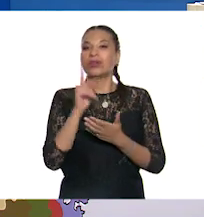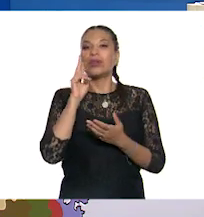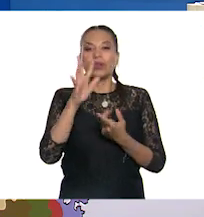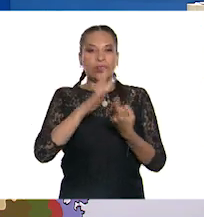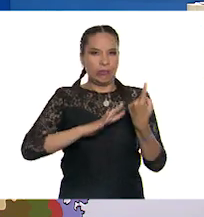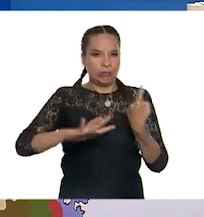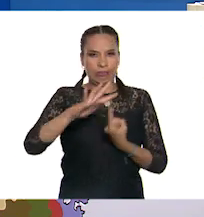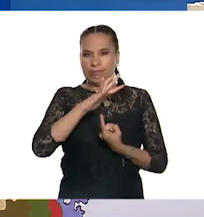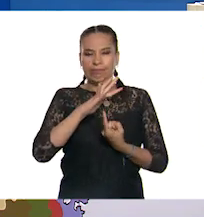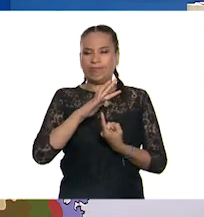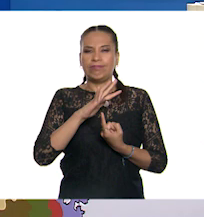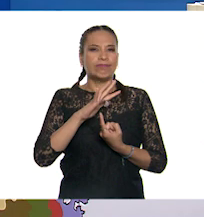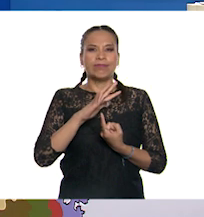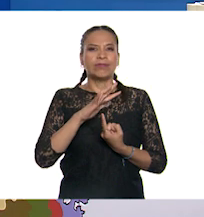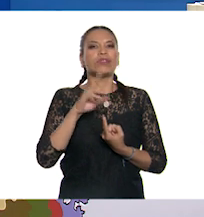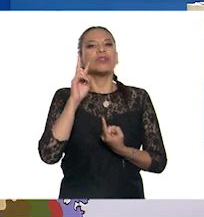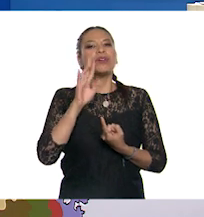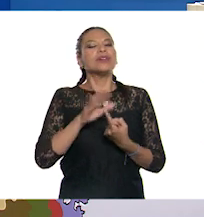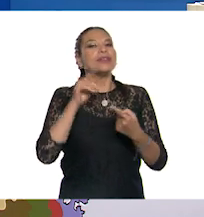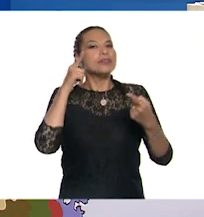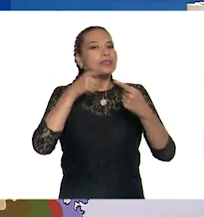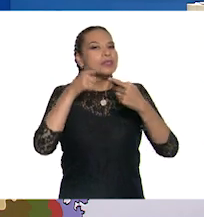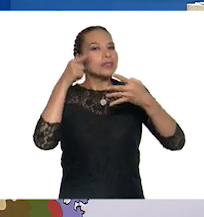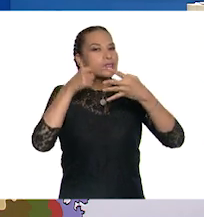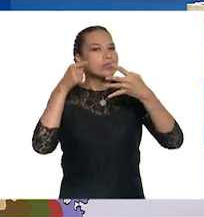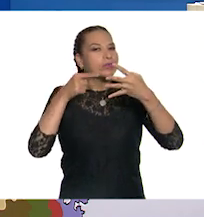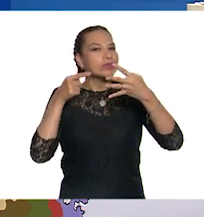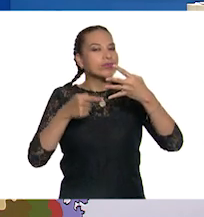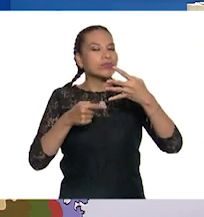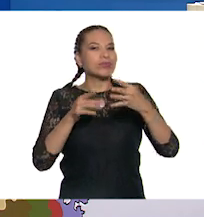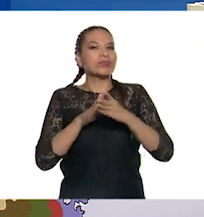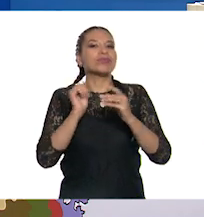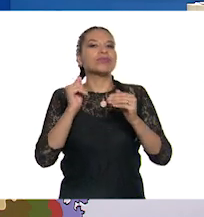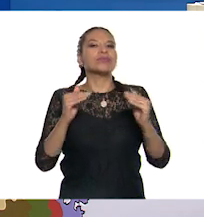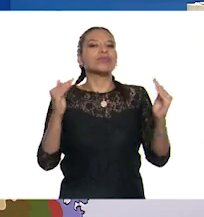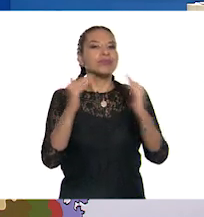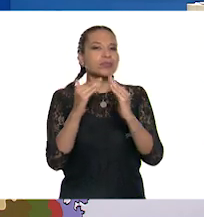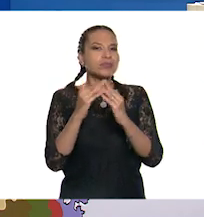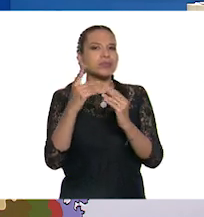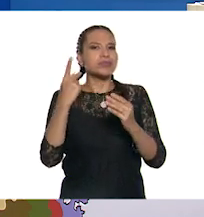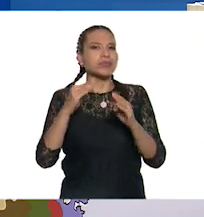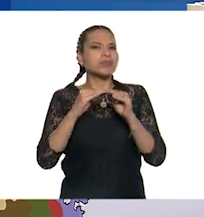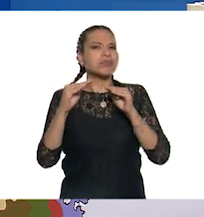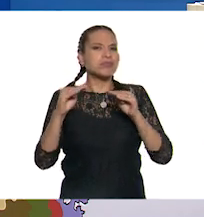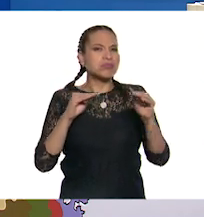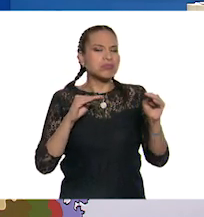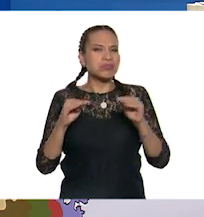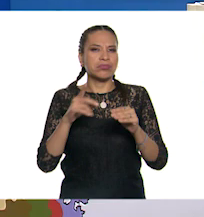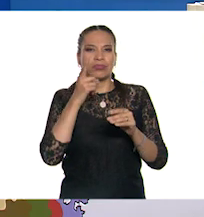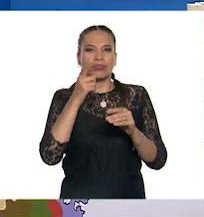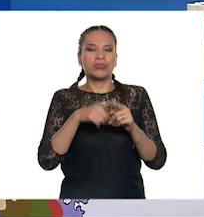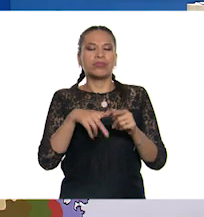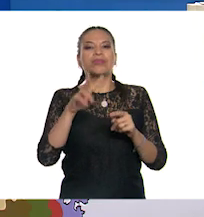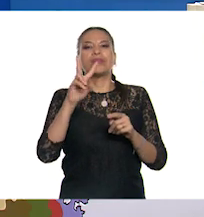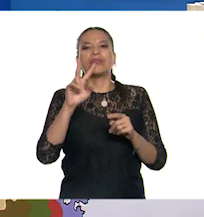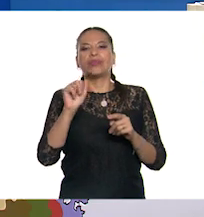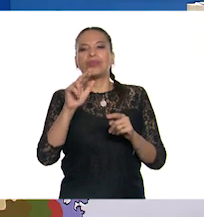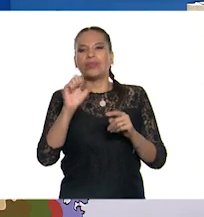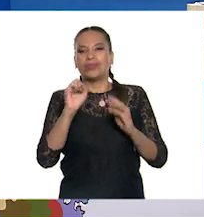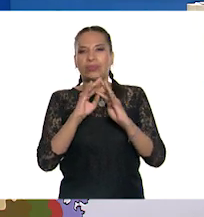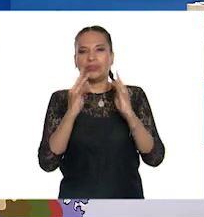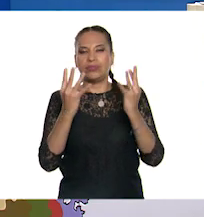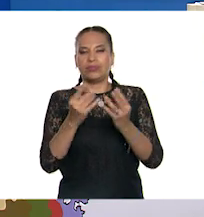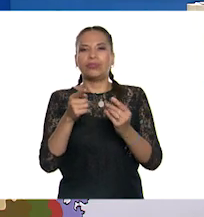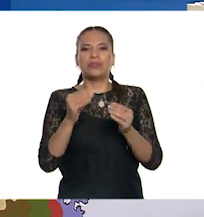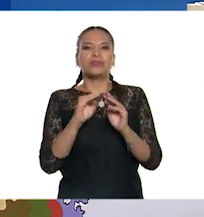contexto general, sino tan precisa como pueden serlo las medidas de la vivienda, que por cierto se expresa en varas, la cual